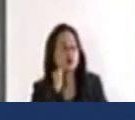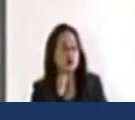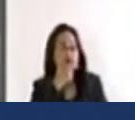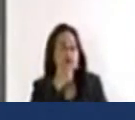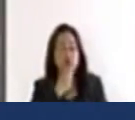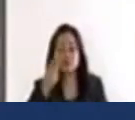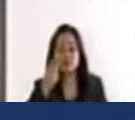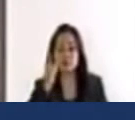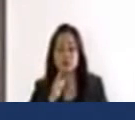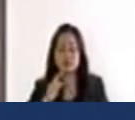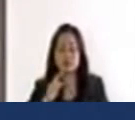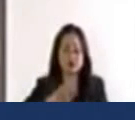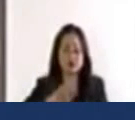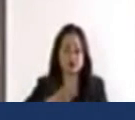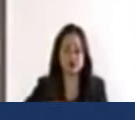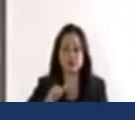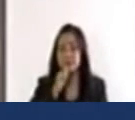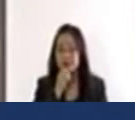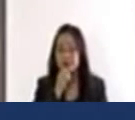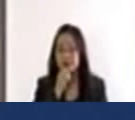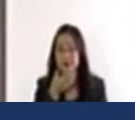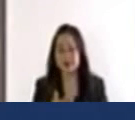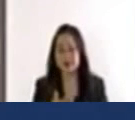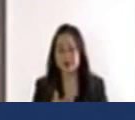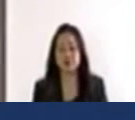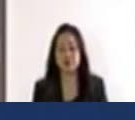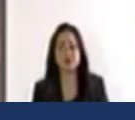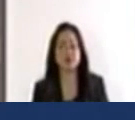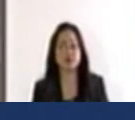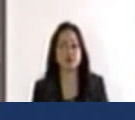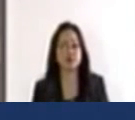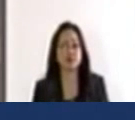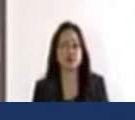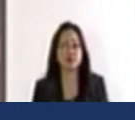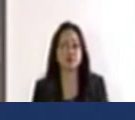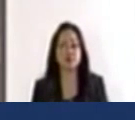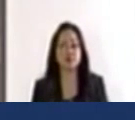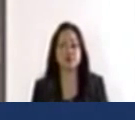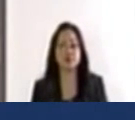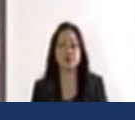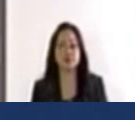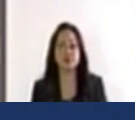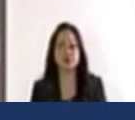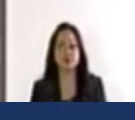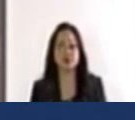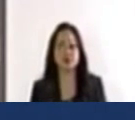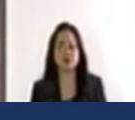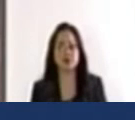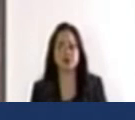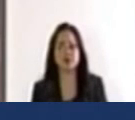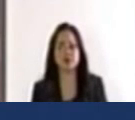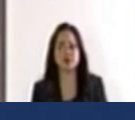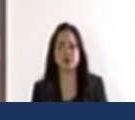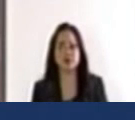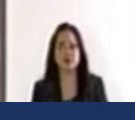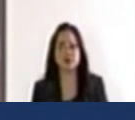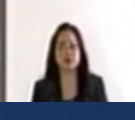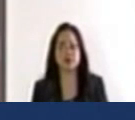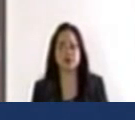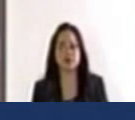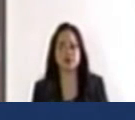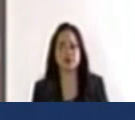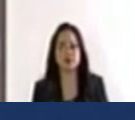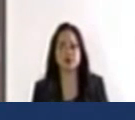prevé que la ley, desde luego, ya una vez que se desarrolle, le dará fuerza de cosa juzgada. Es decir, ese